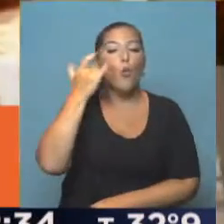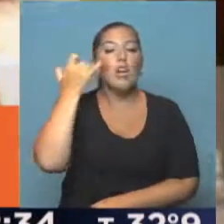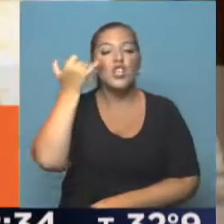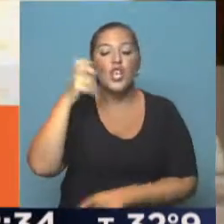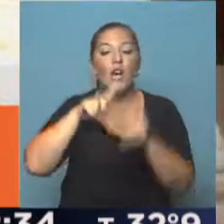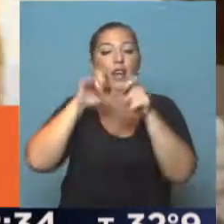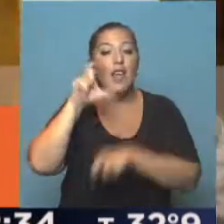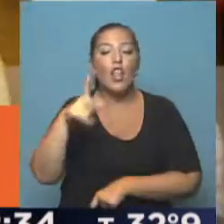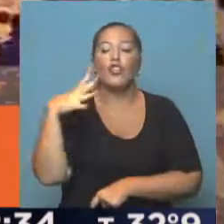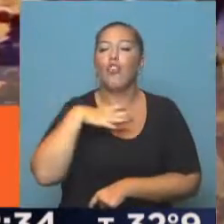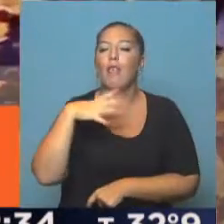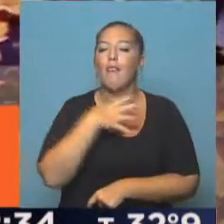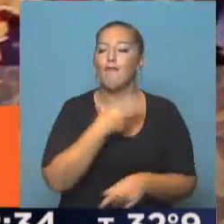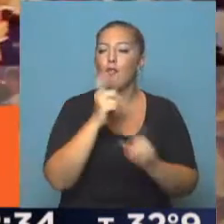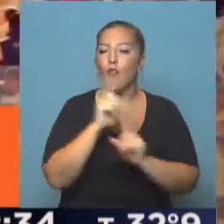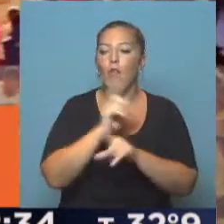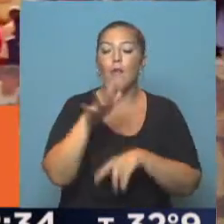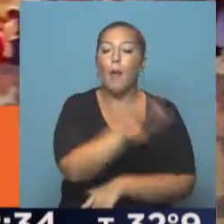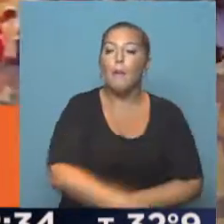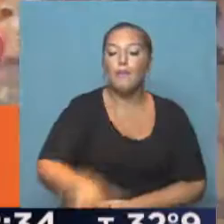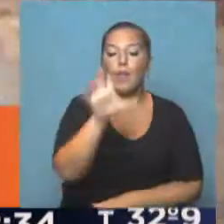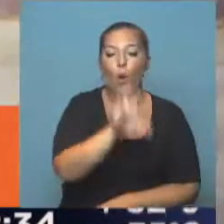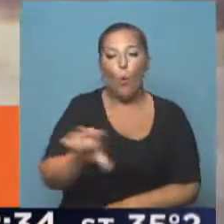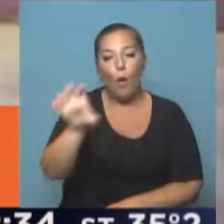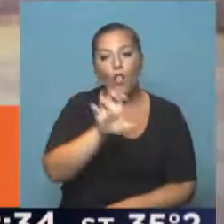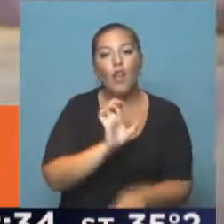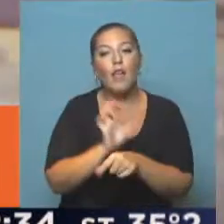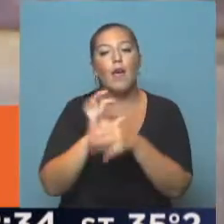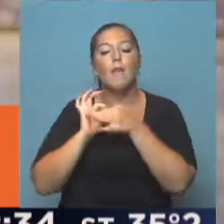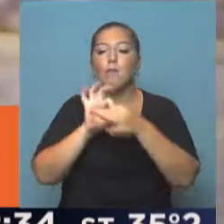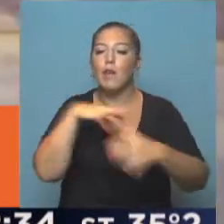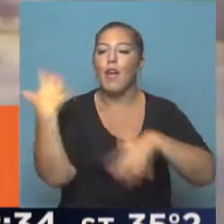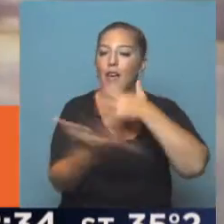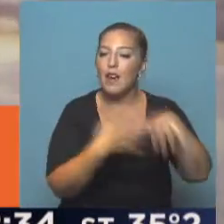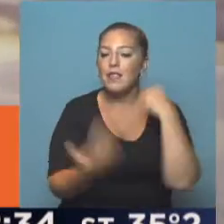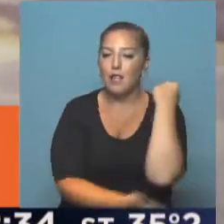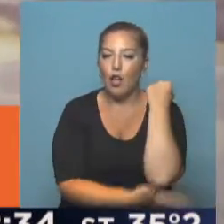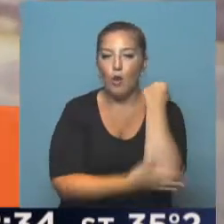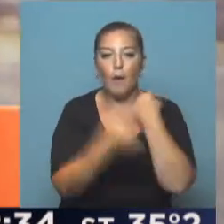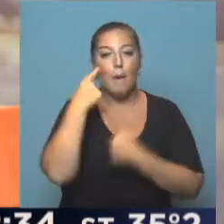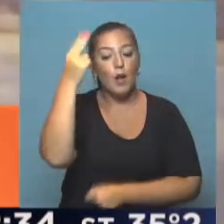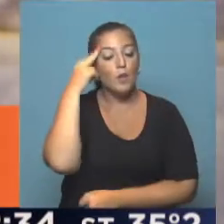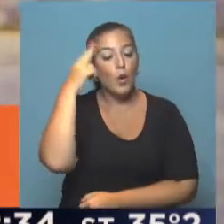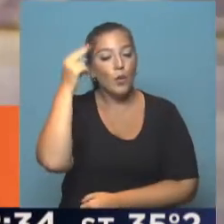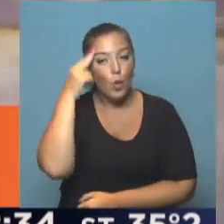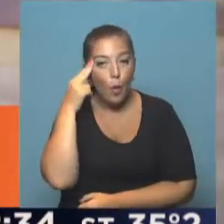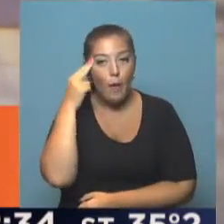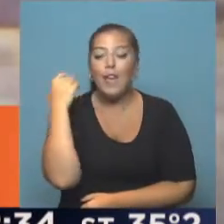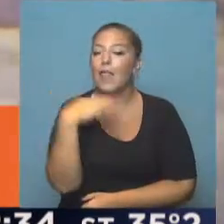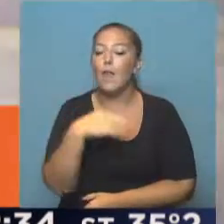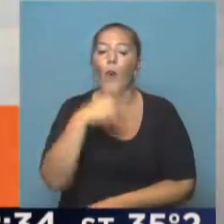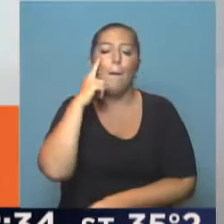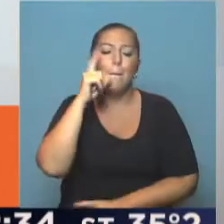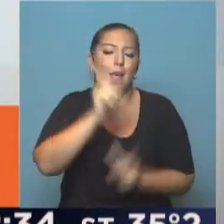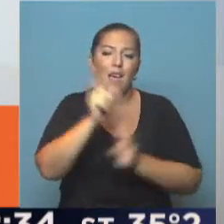aún despierta desconfianza en parte de la población ecuatoriana que lo asocia con la crisis financiera de 1999 que obligó a miles